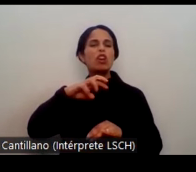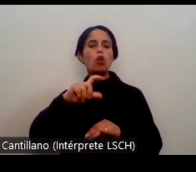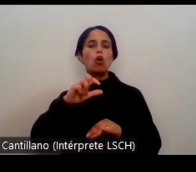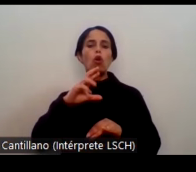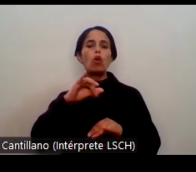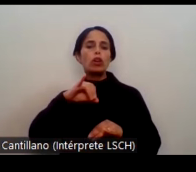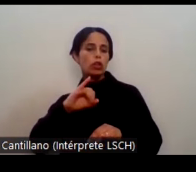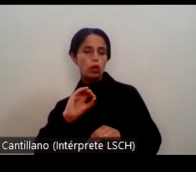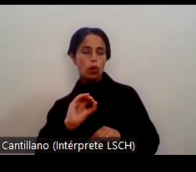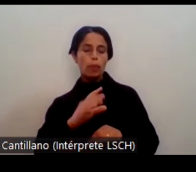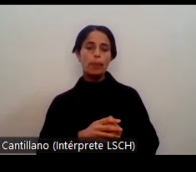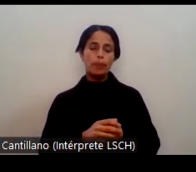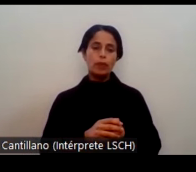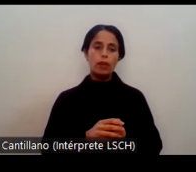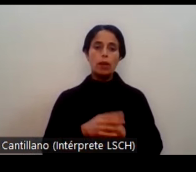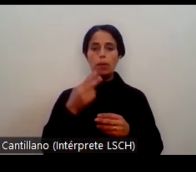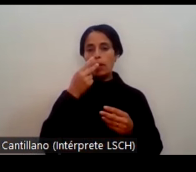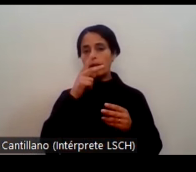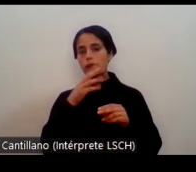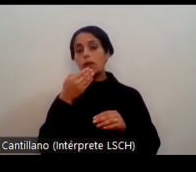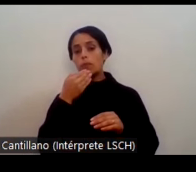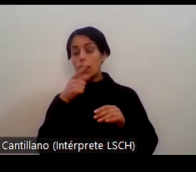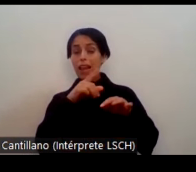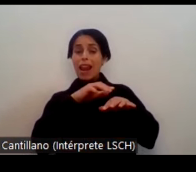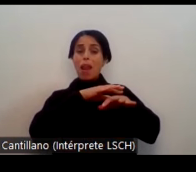Para contemplar toda esta zona.